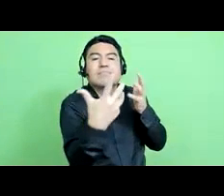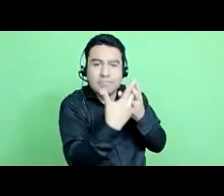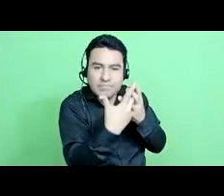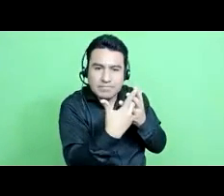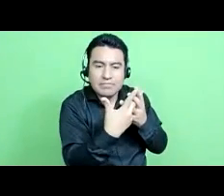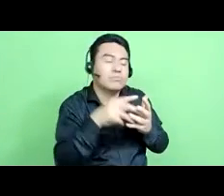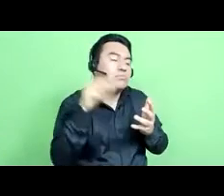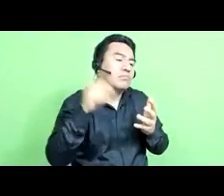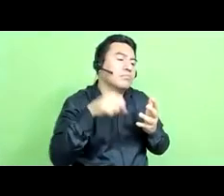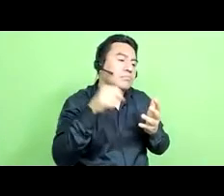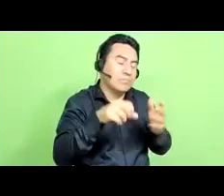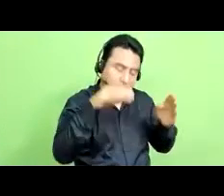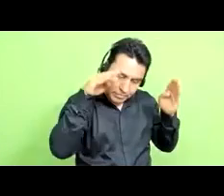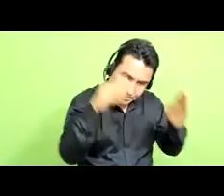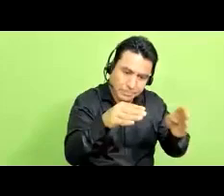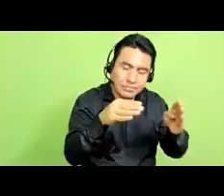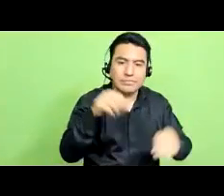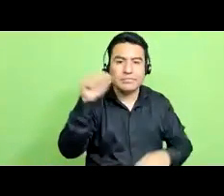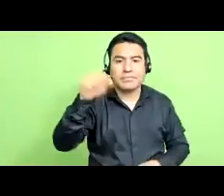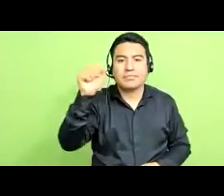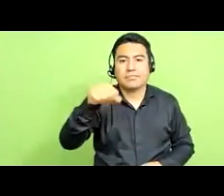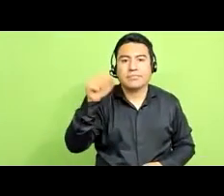desde la